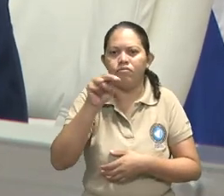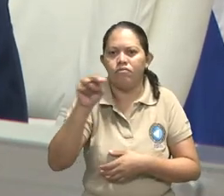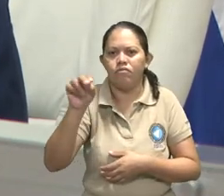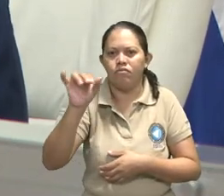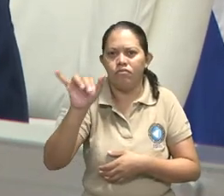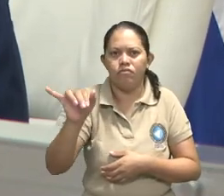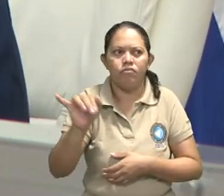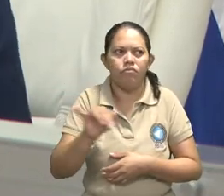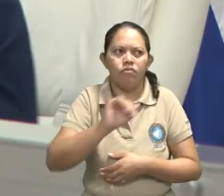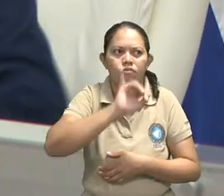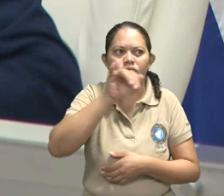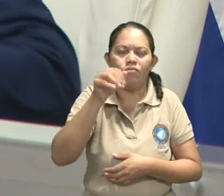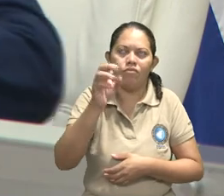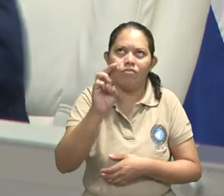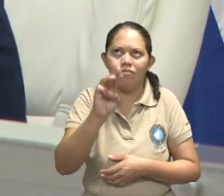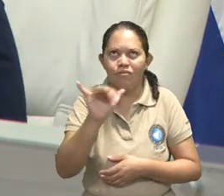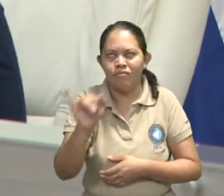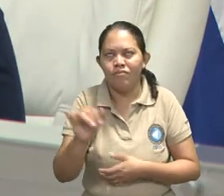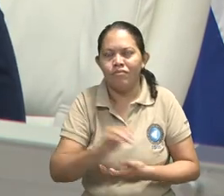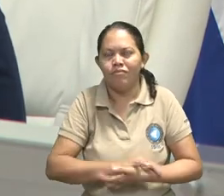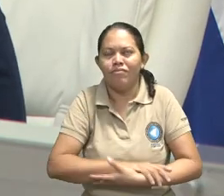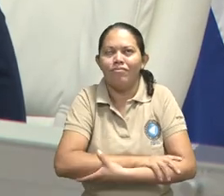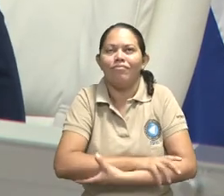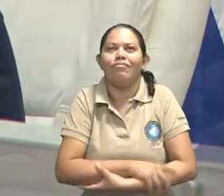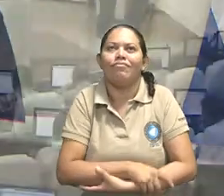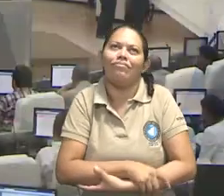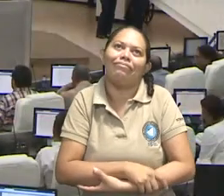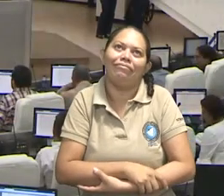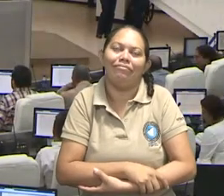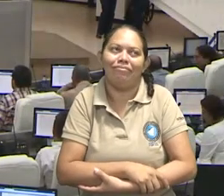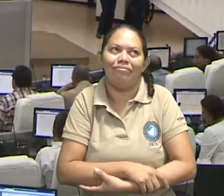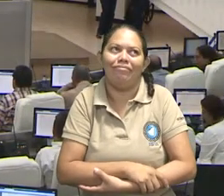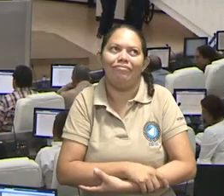el diputado Walmar Gutiérrez Mercado.